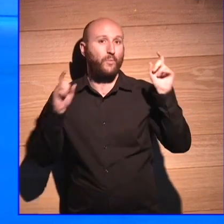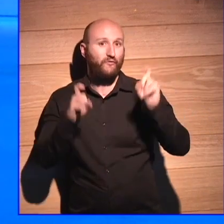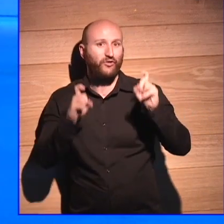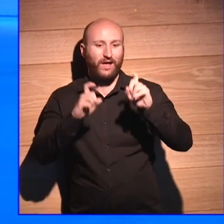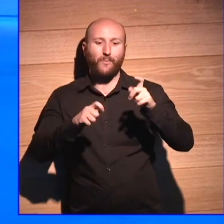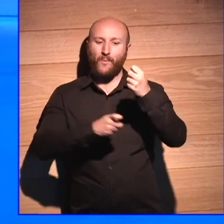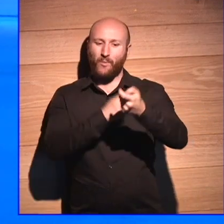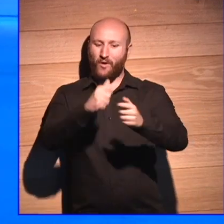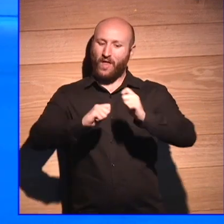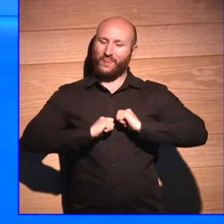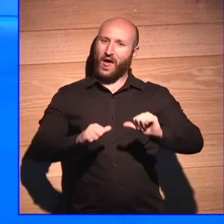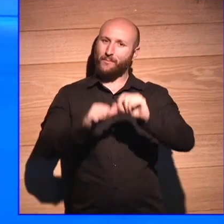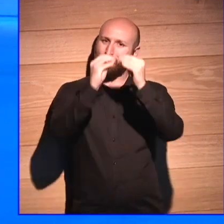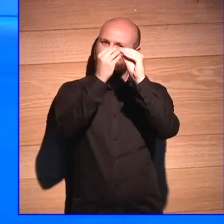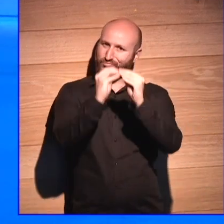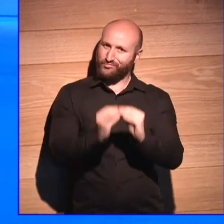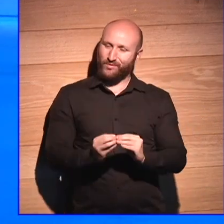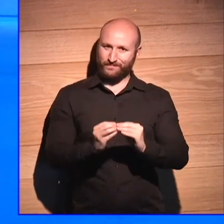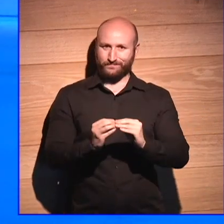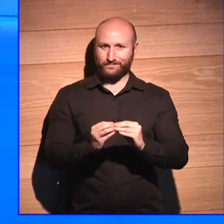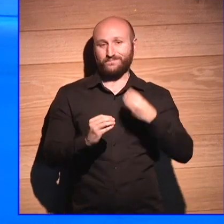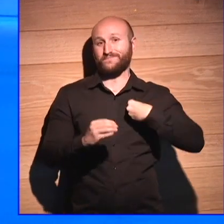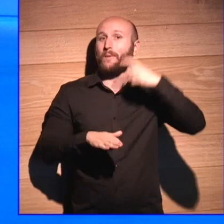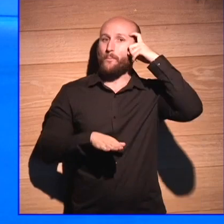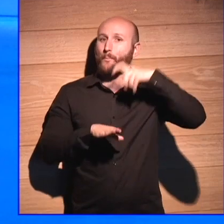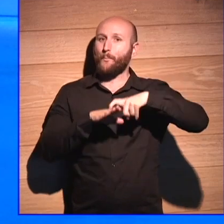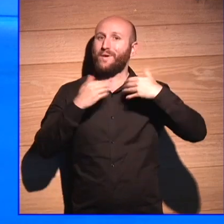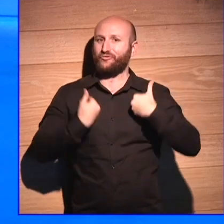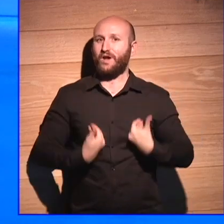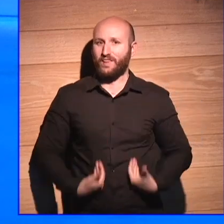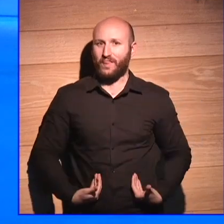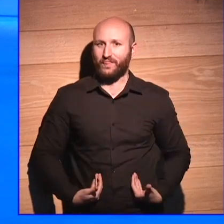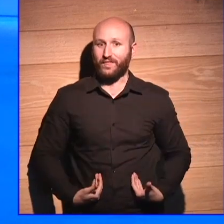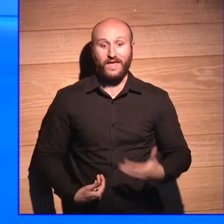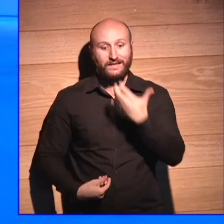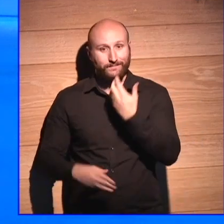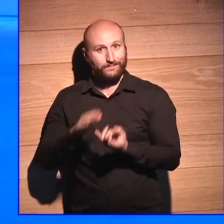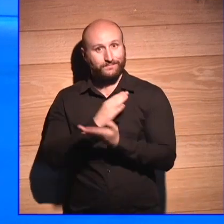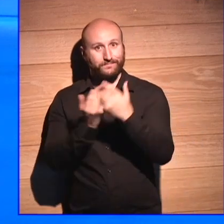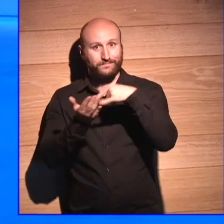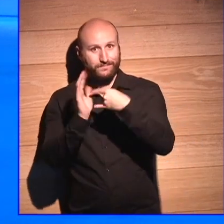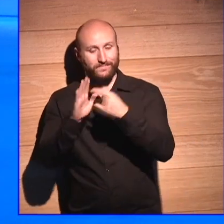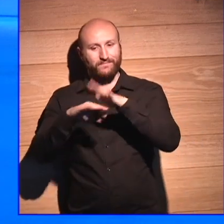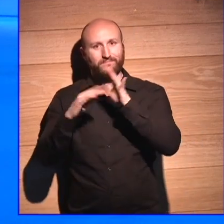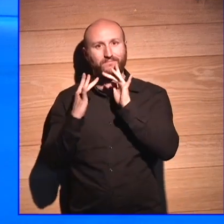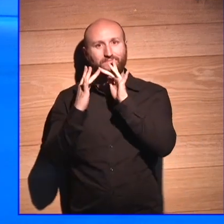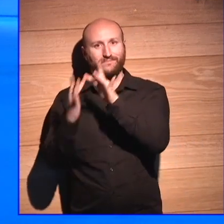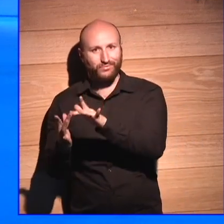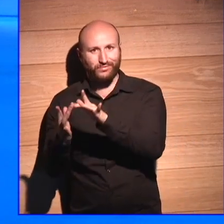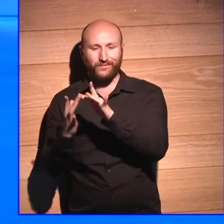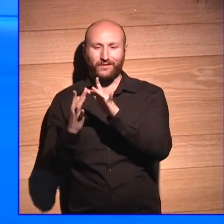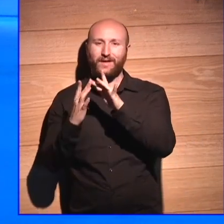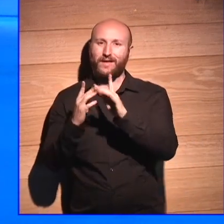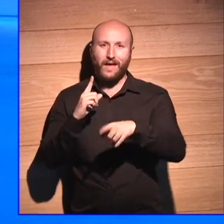van modelando la manera de ser. Claro, si creamos tecnología con la que establecemos relación, a su vez nos